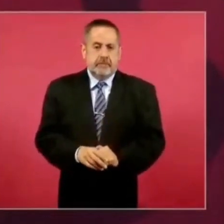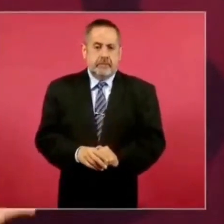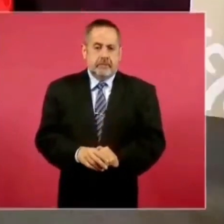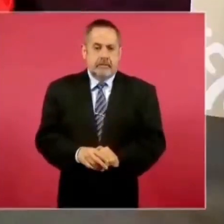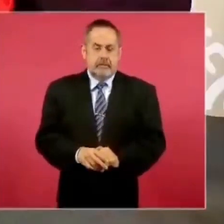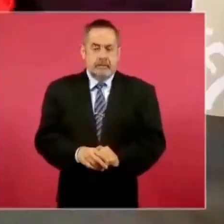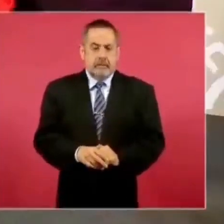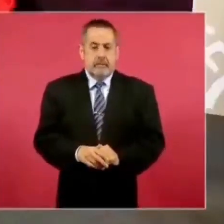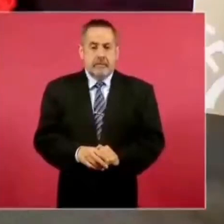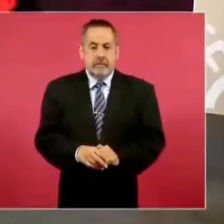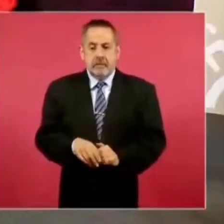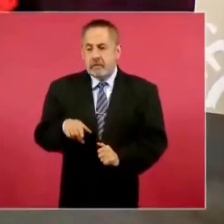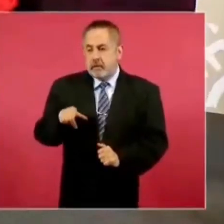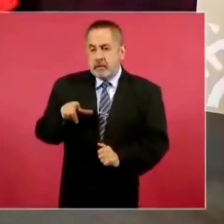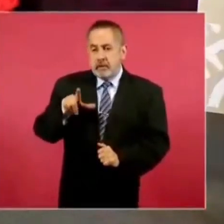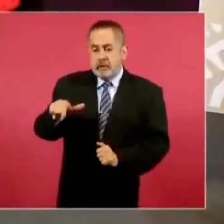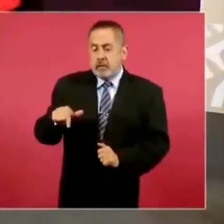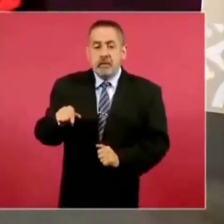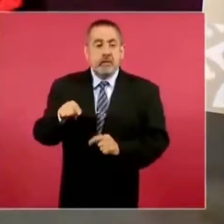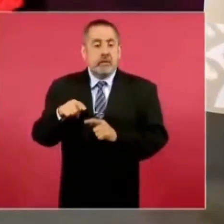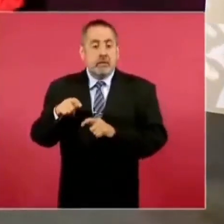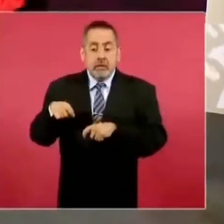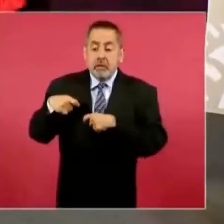que no tengan márgenes